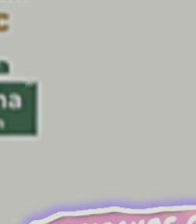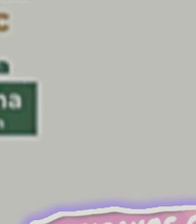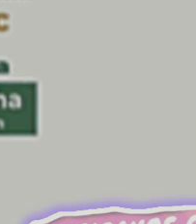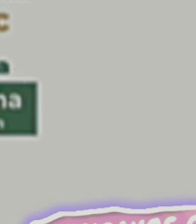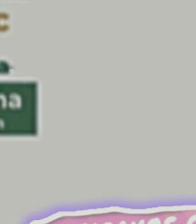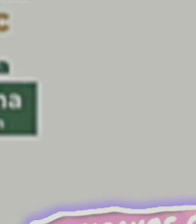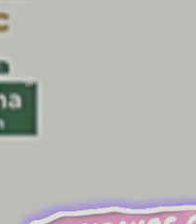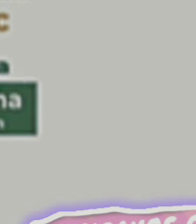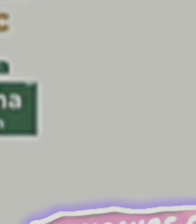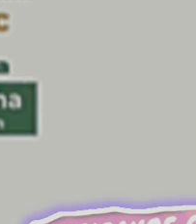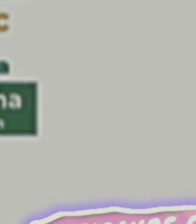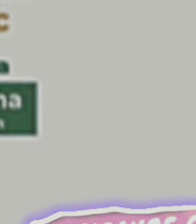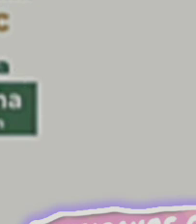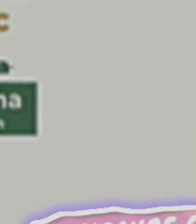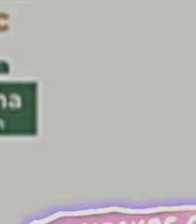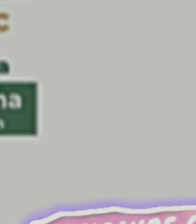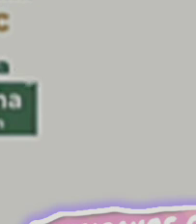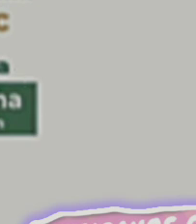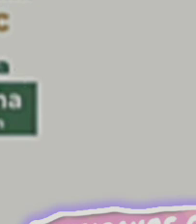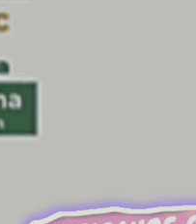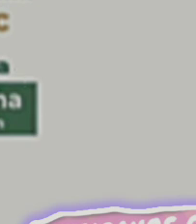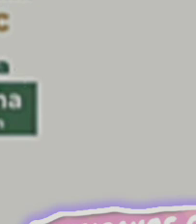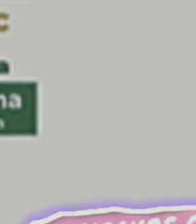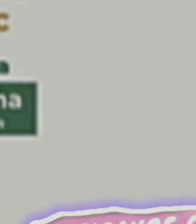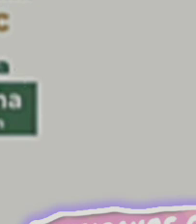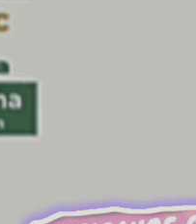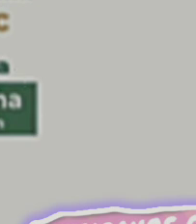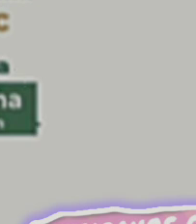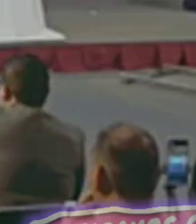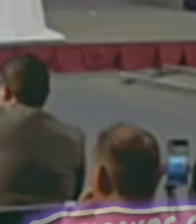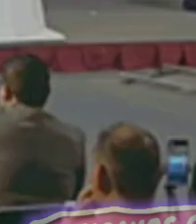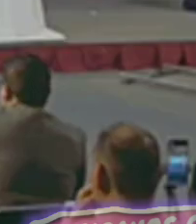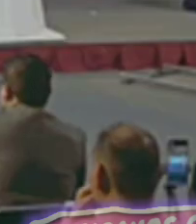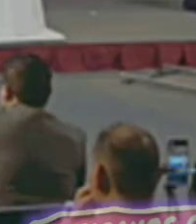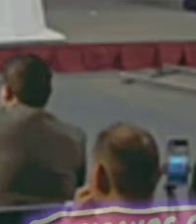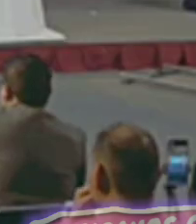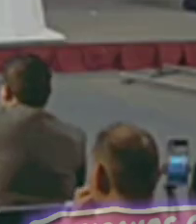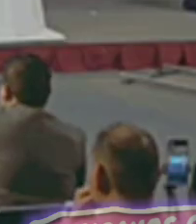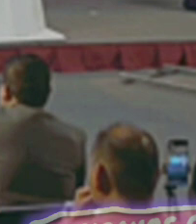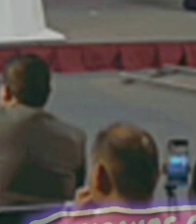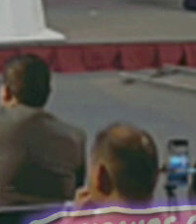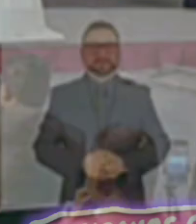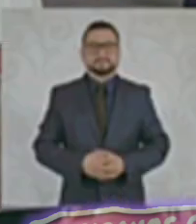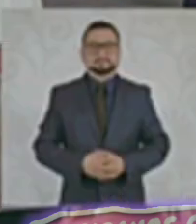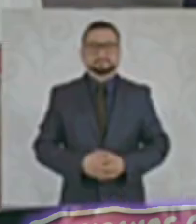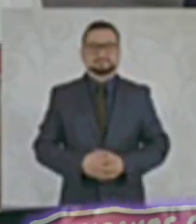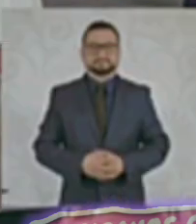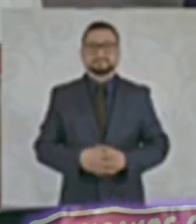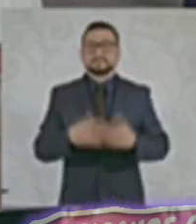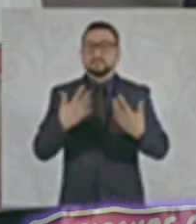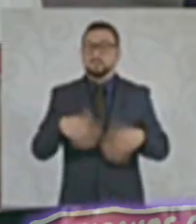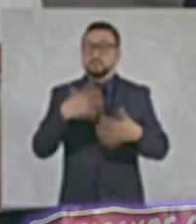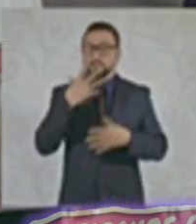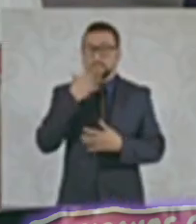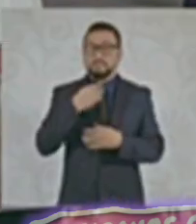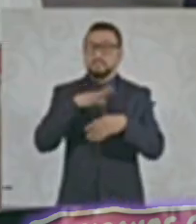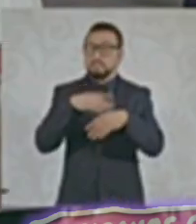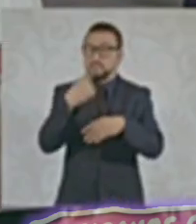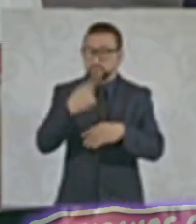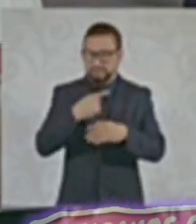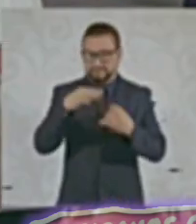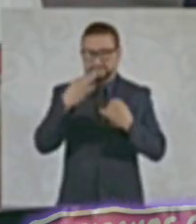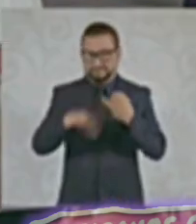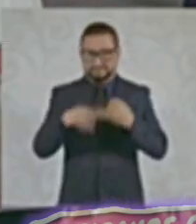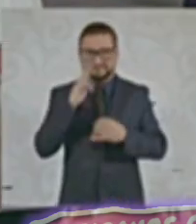millones de hectáreas de conservación. Es realmente espectacular. ¿Y por qué es espectacular? Y ponemos la última, por